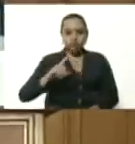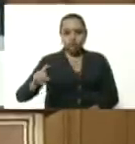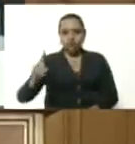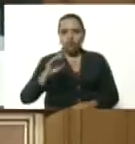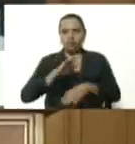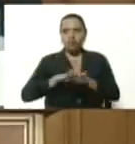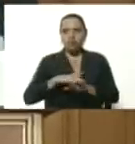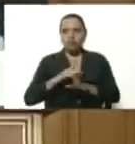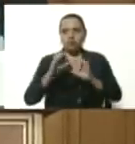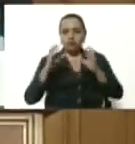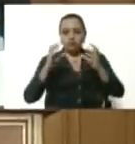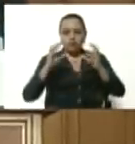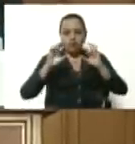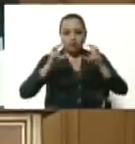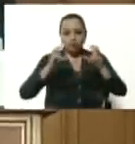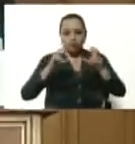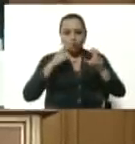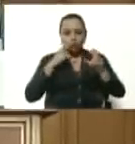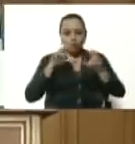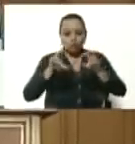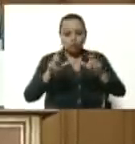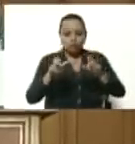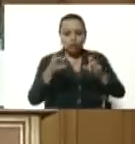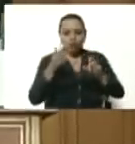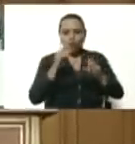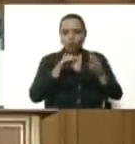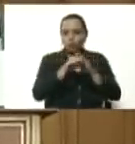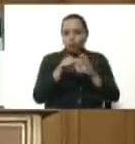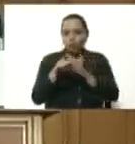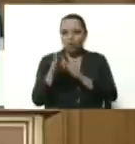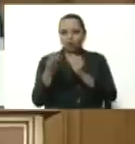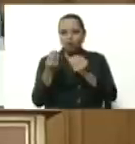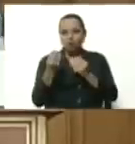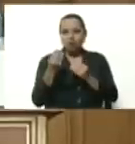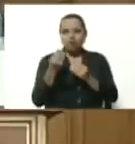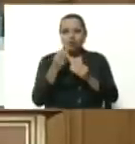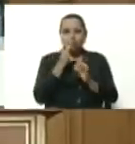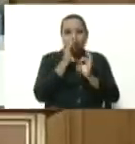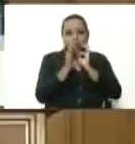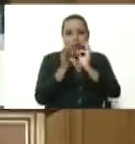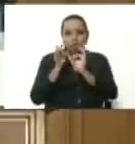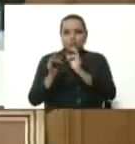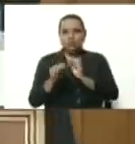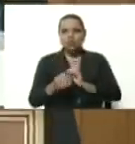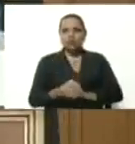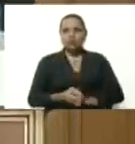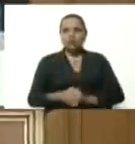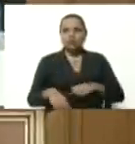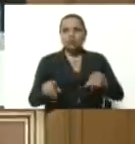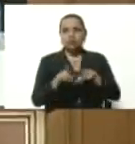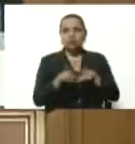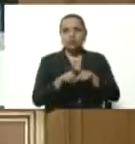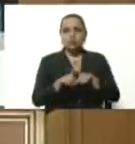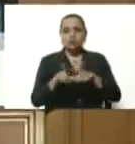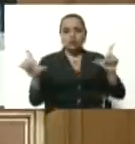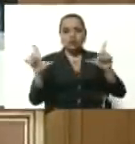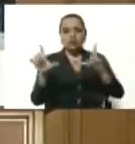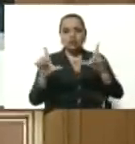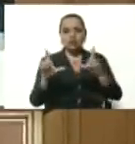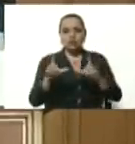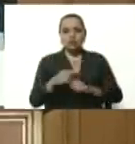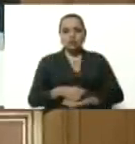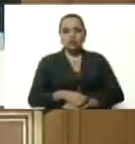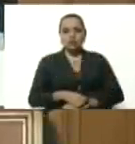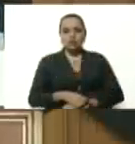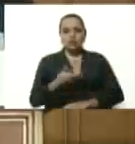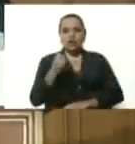porque estas cosas guardan mucha bacteria, mucho microbio. Igual en los estudios de televisión, cuando lleguen lo